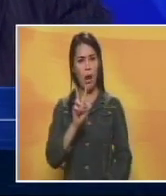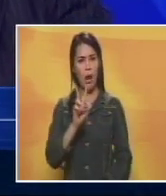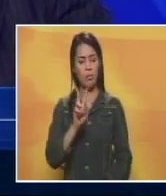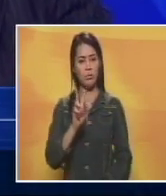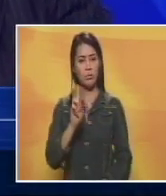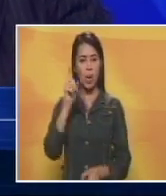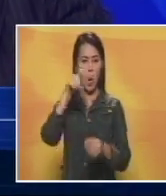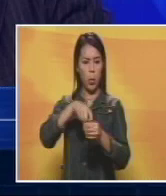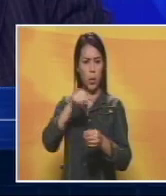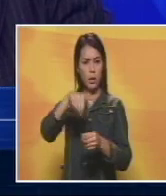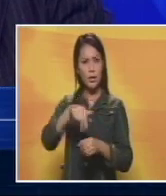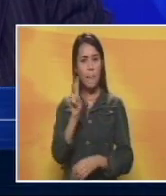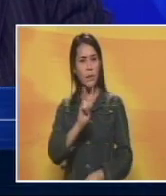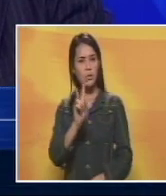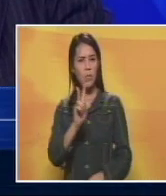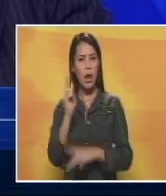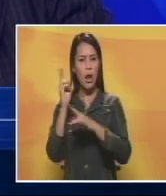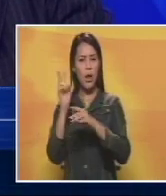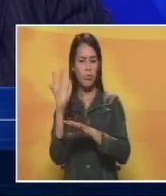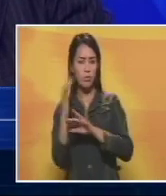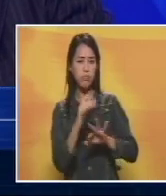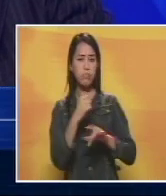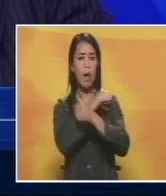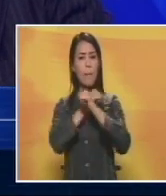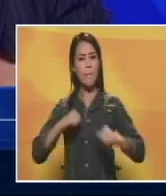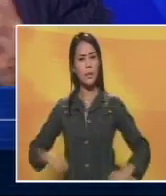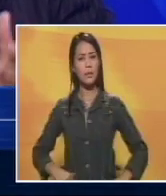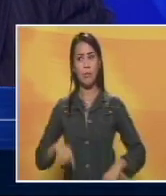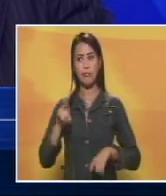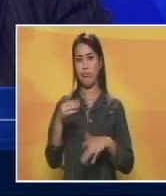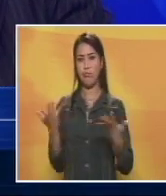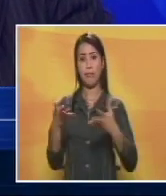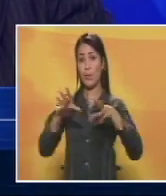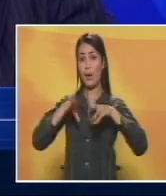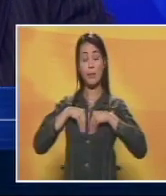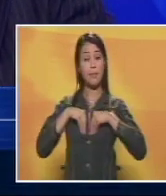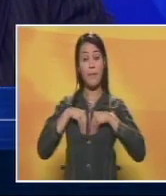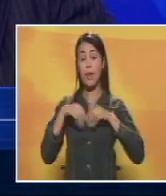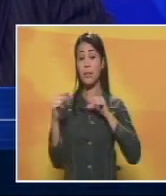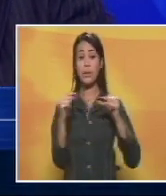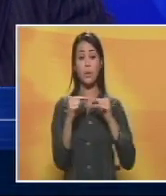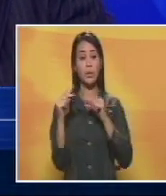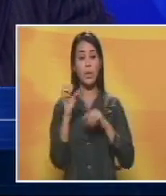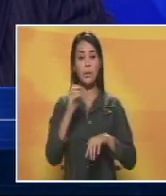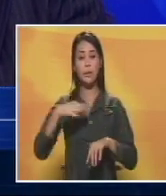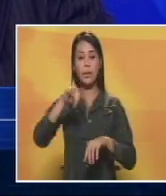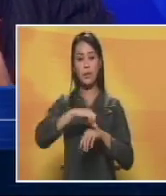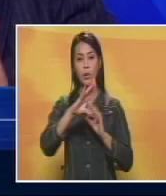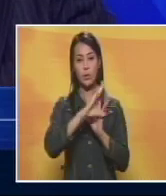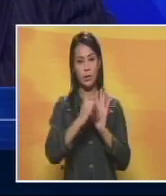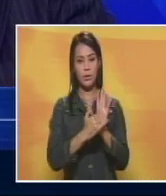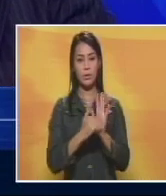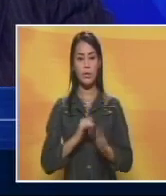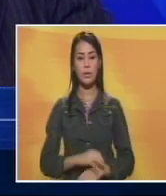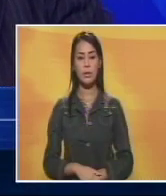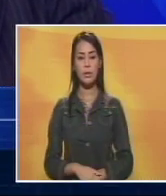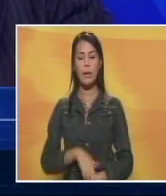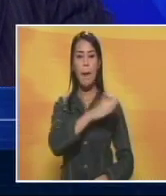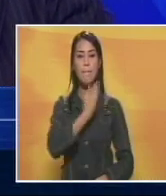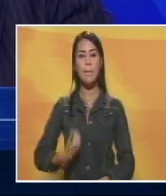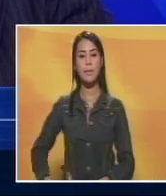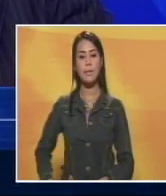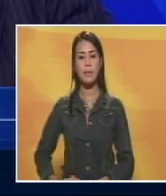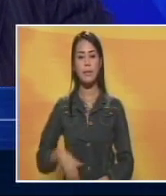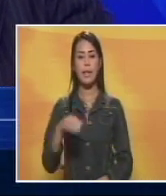intervengan militarmente a Venezuela, yo creo que es algo inaceptable, y en esa discusión de la Asamblea Nacional Constituyente, el presidente de la